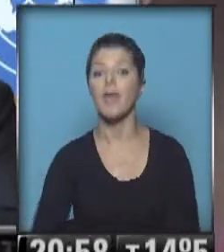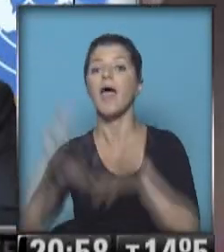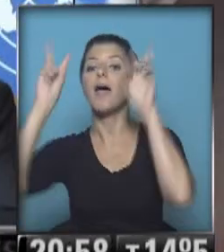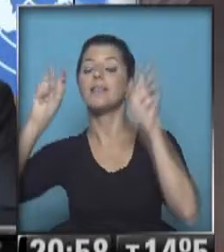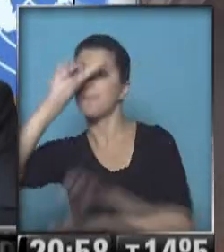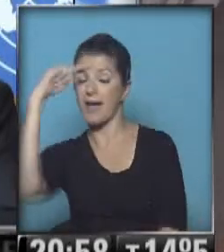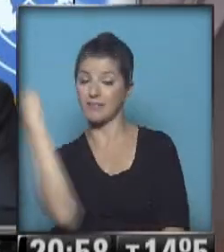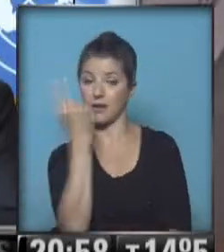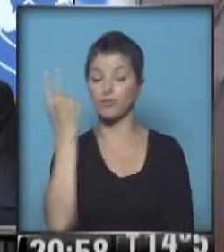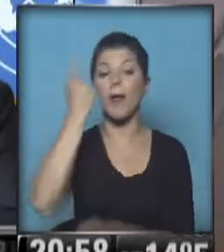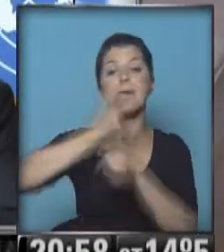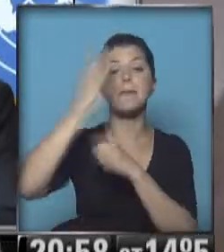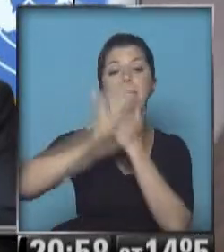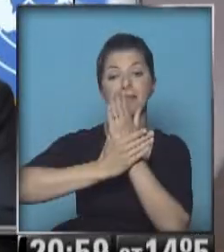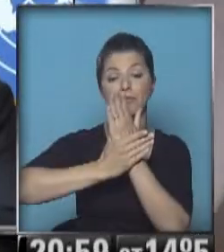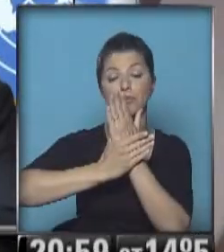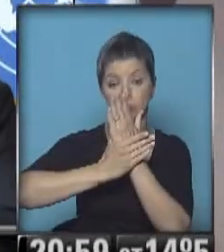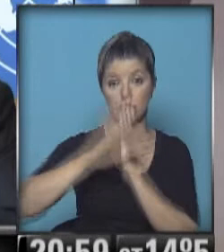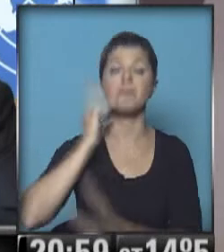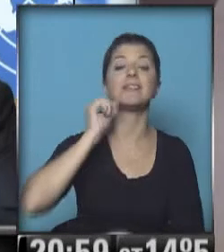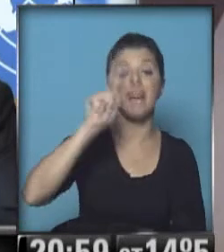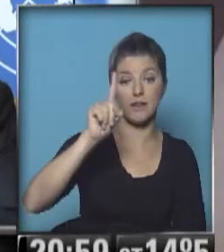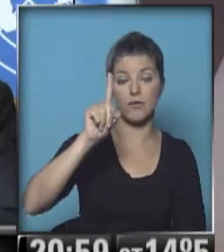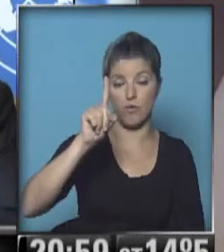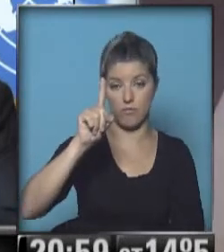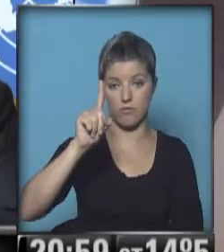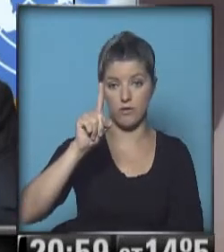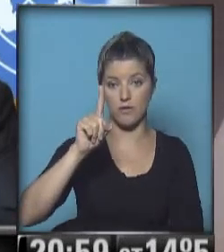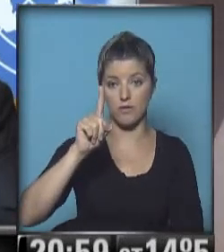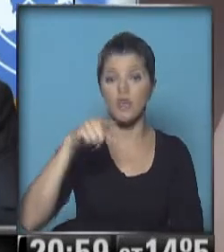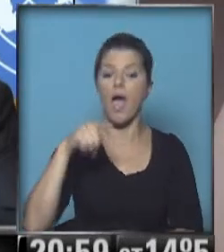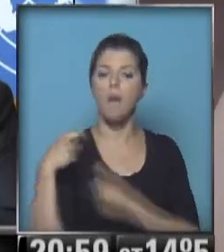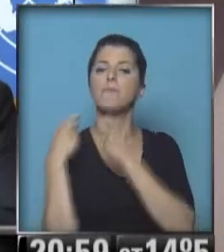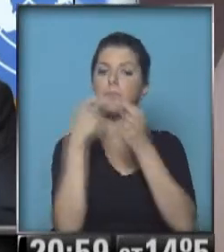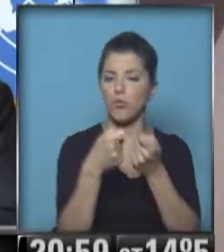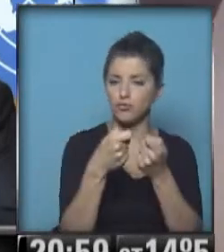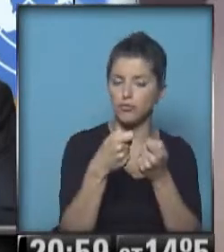el primer ministro británico David Cameron recibió la aprobación por